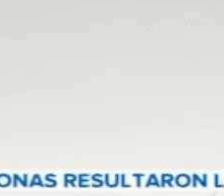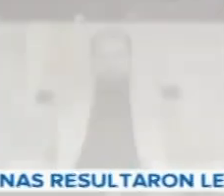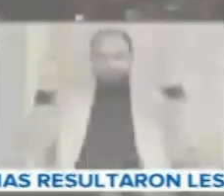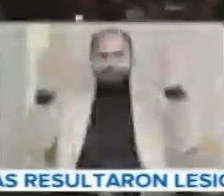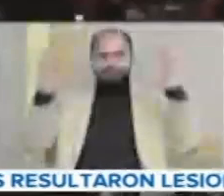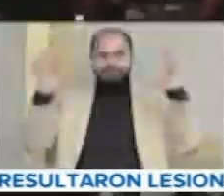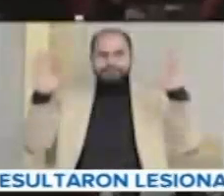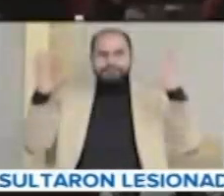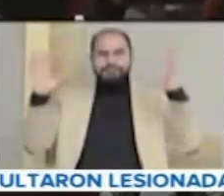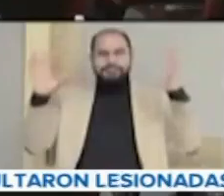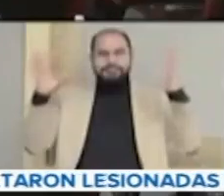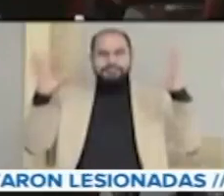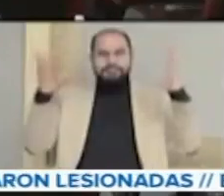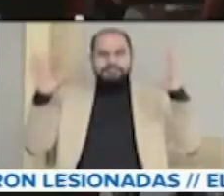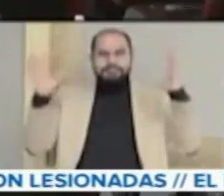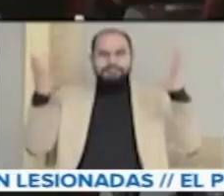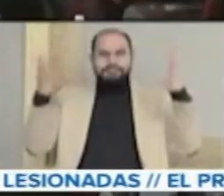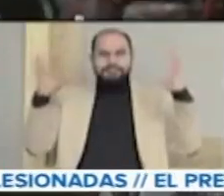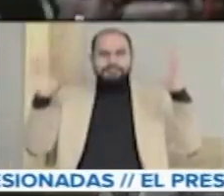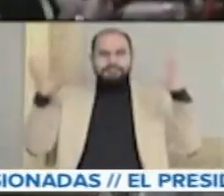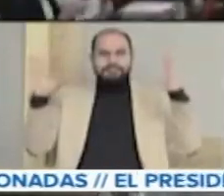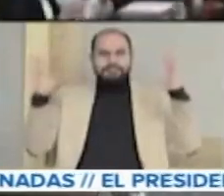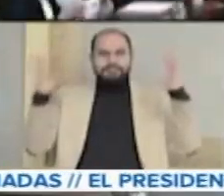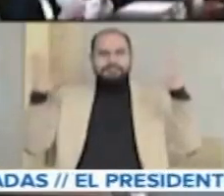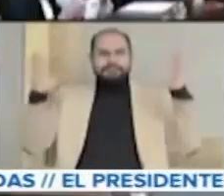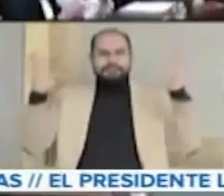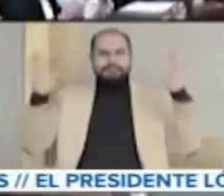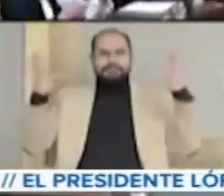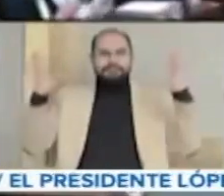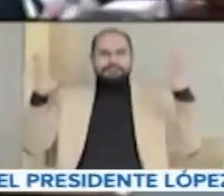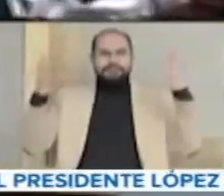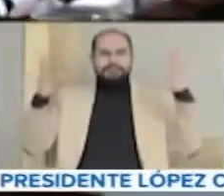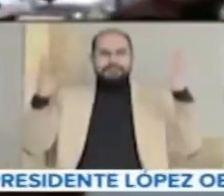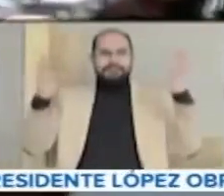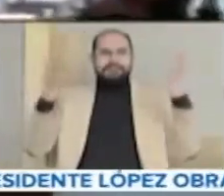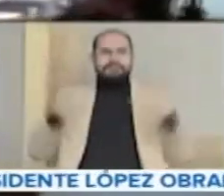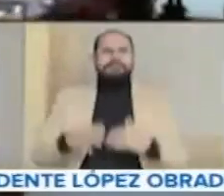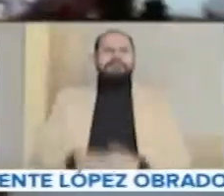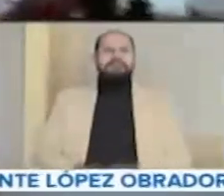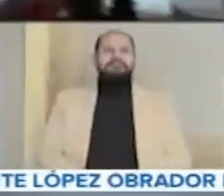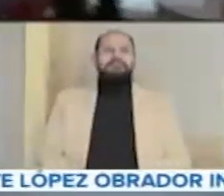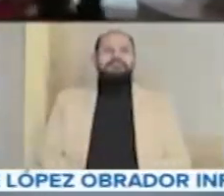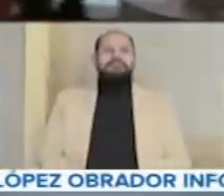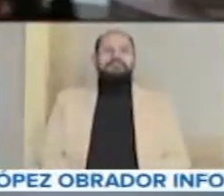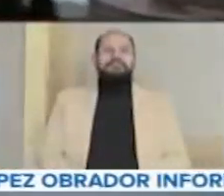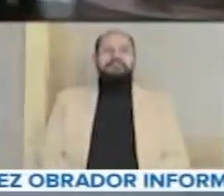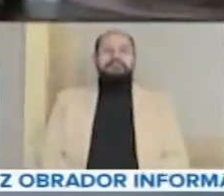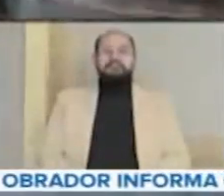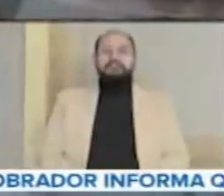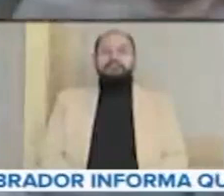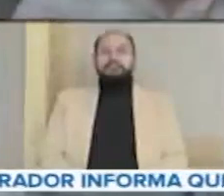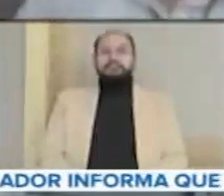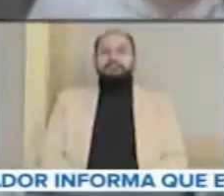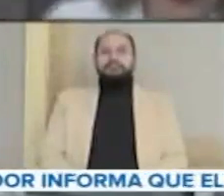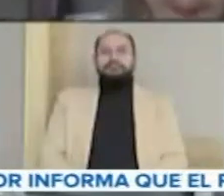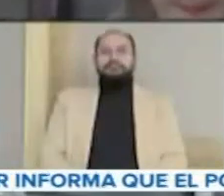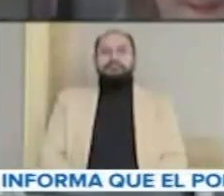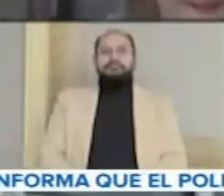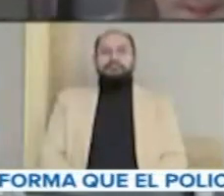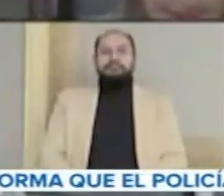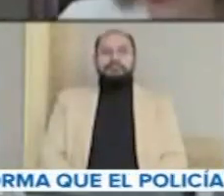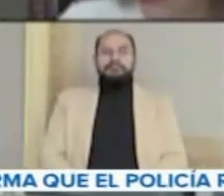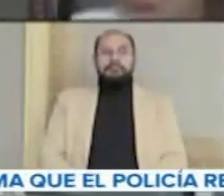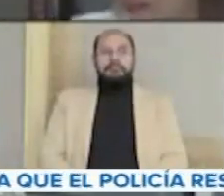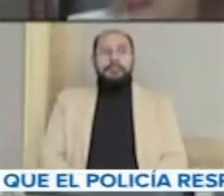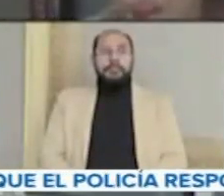lista se turna a la junta de gobierno y coordinación política del congreso del estado de Puebla para que comience la revisión de estos